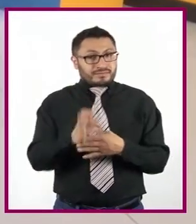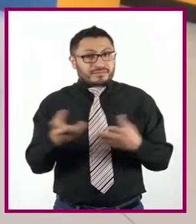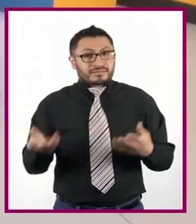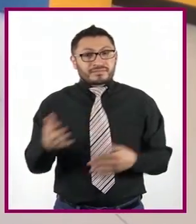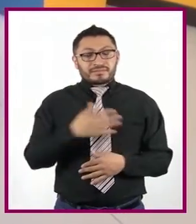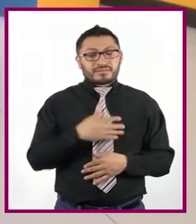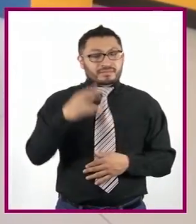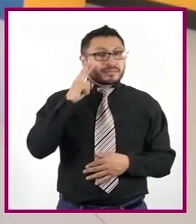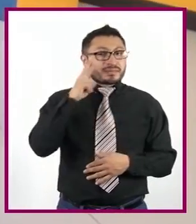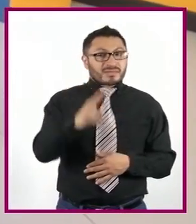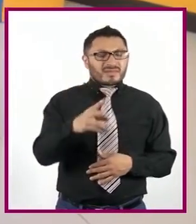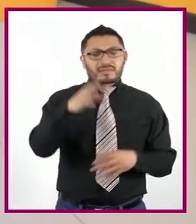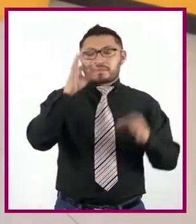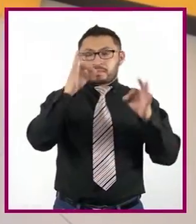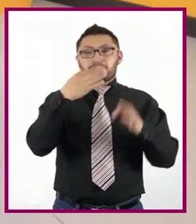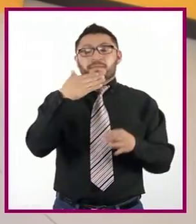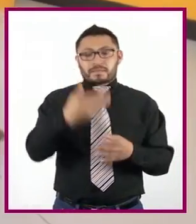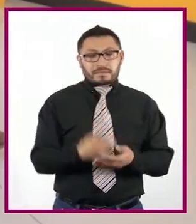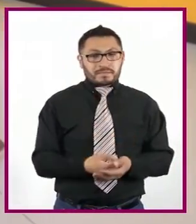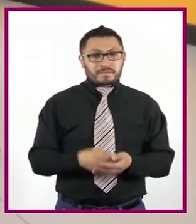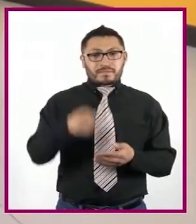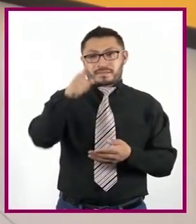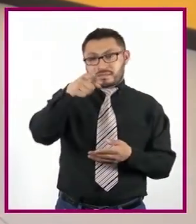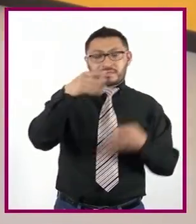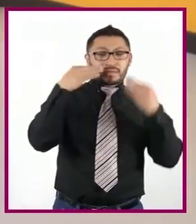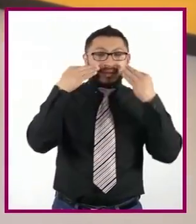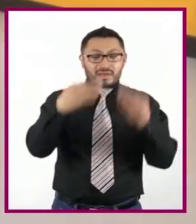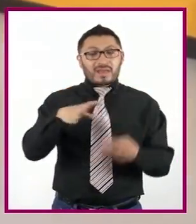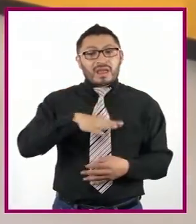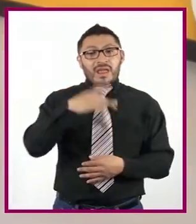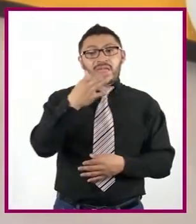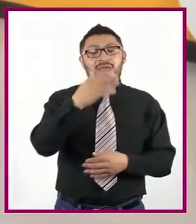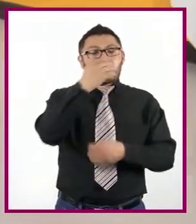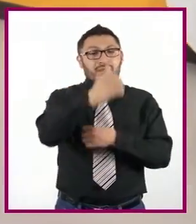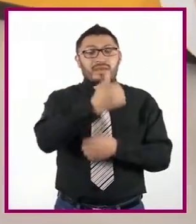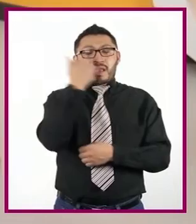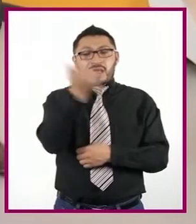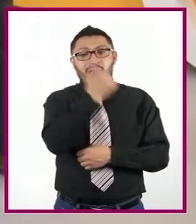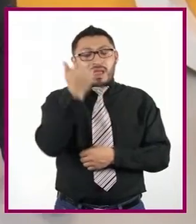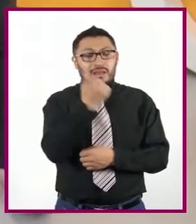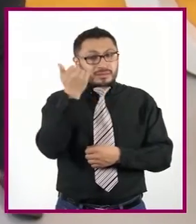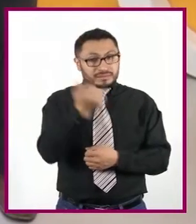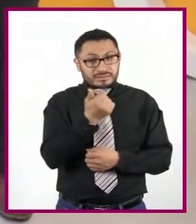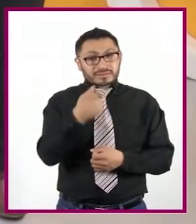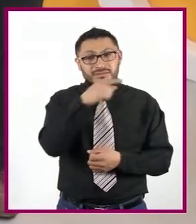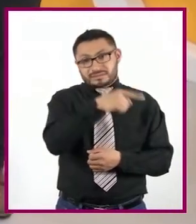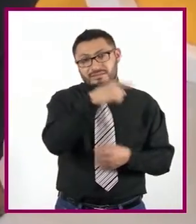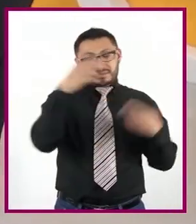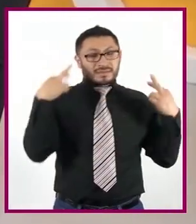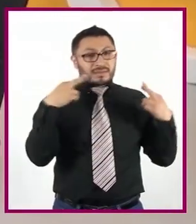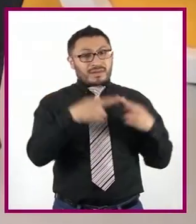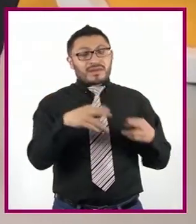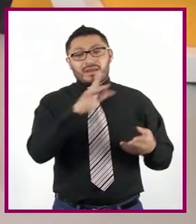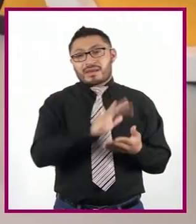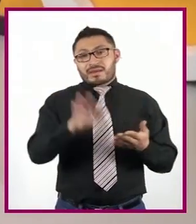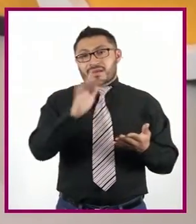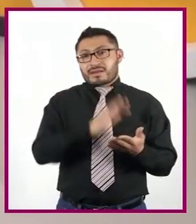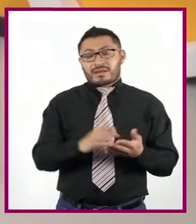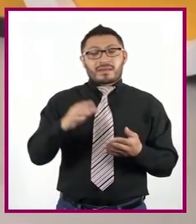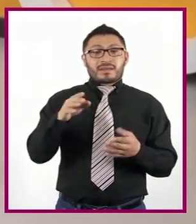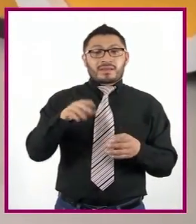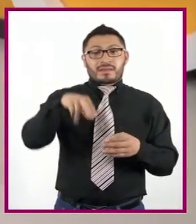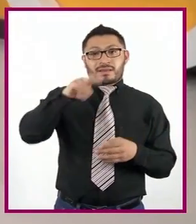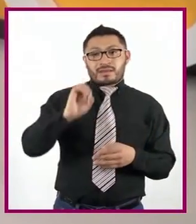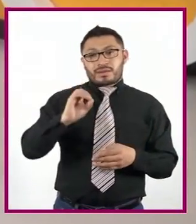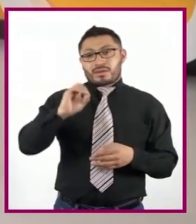mis observaciones son correctas. Noten que hay 50 alumnas y alumnos de Leti que leen novelas